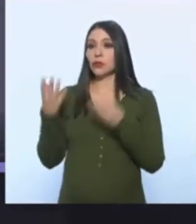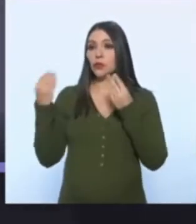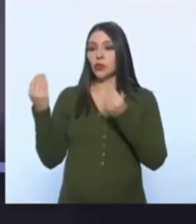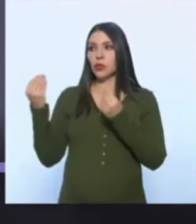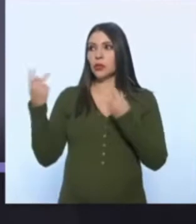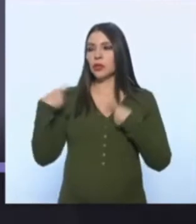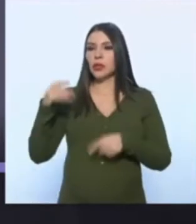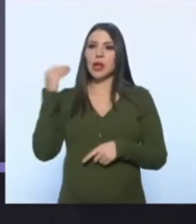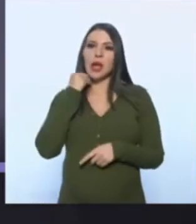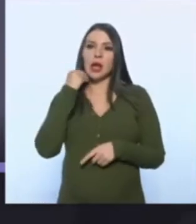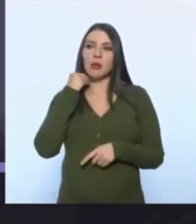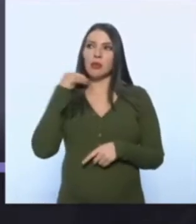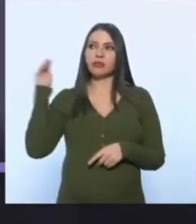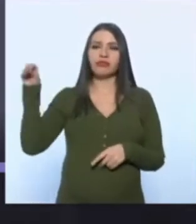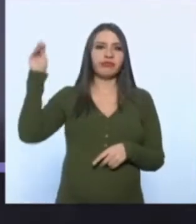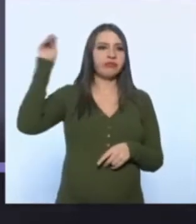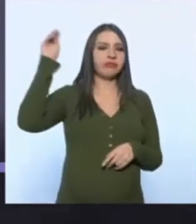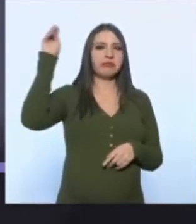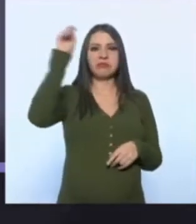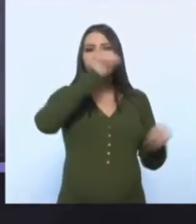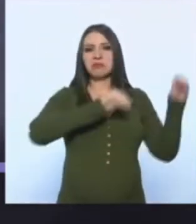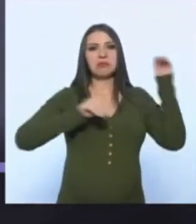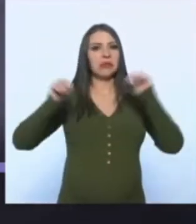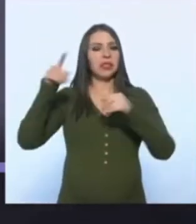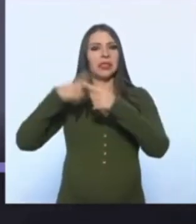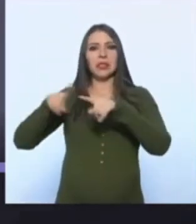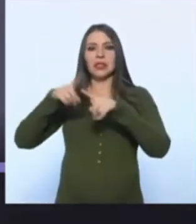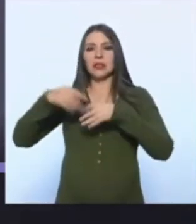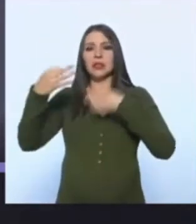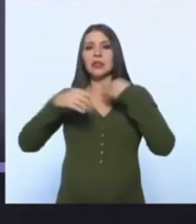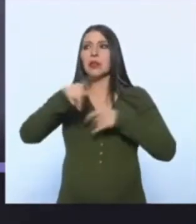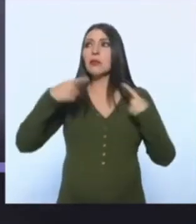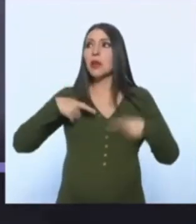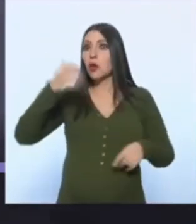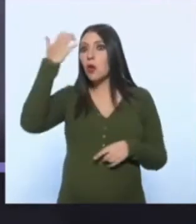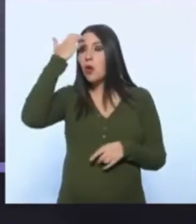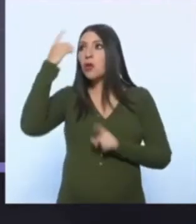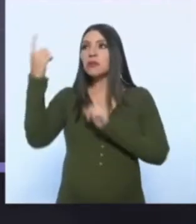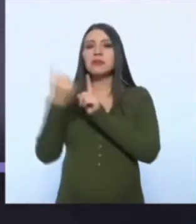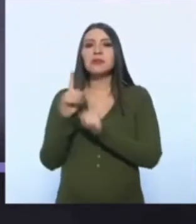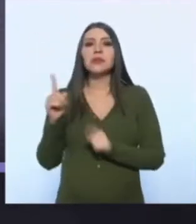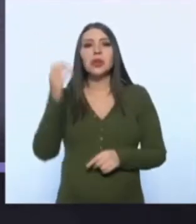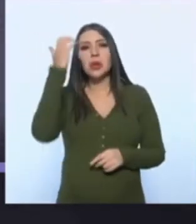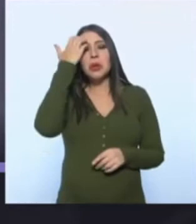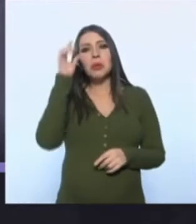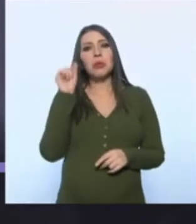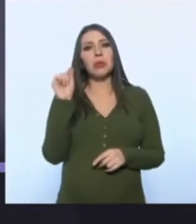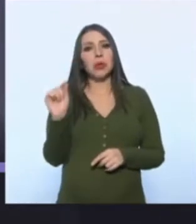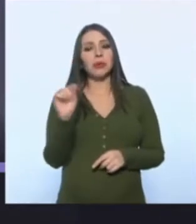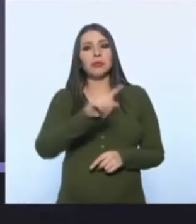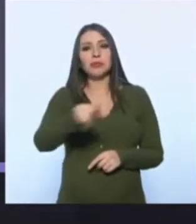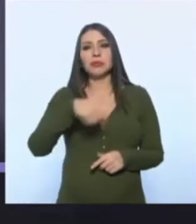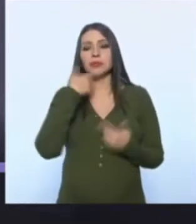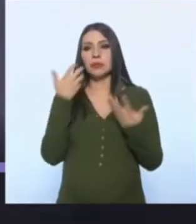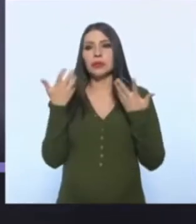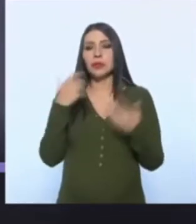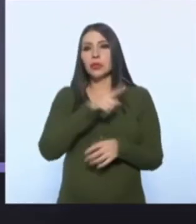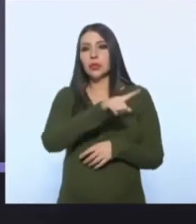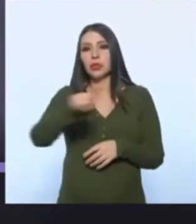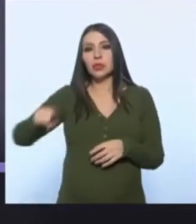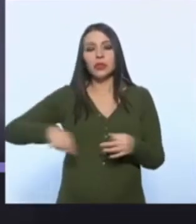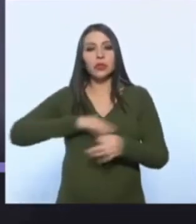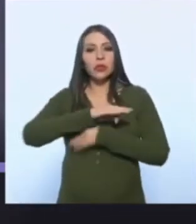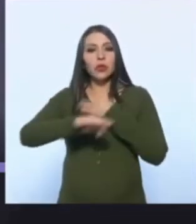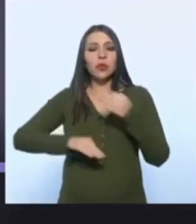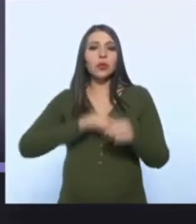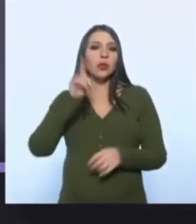tribunales, que son asesores jurídicos, pero que las personas, pues la verdad es que ni las conocen mucho. Entonces, lo que estamos buscando es que todas esas asesorías se concentren